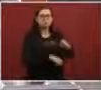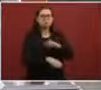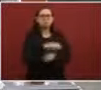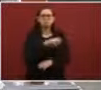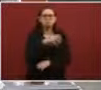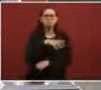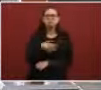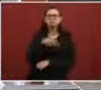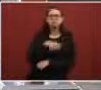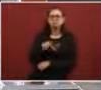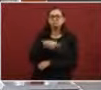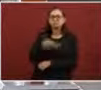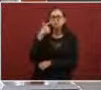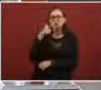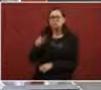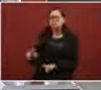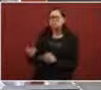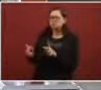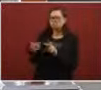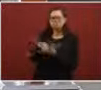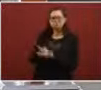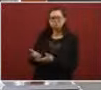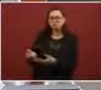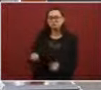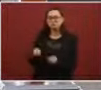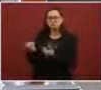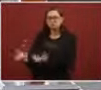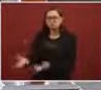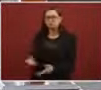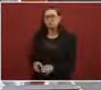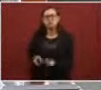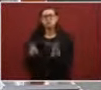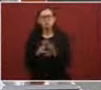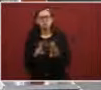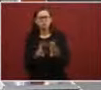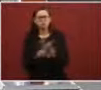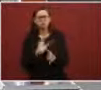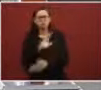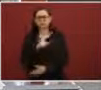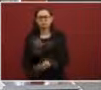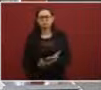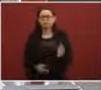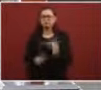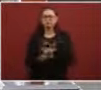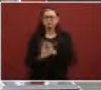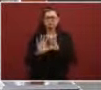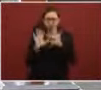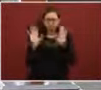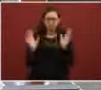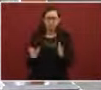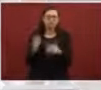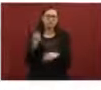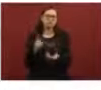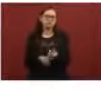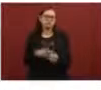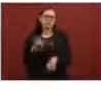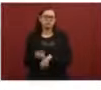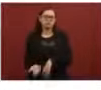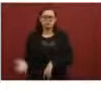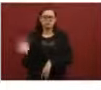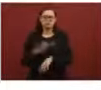¿Cuál es el esquema de contratación y coordinación a grandes rasgos? Desde luego, se sitúan en la administración y